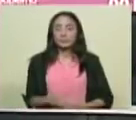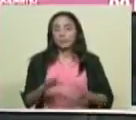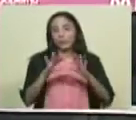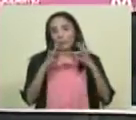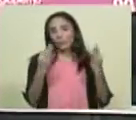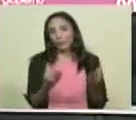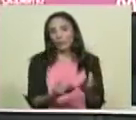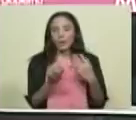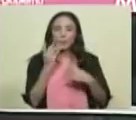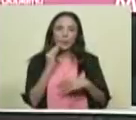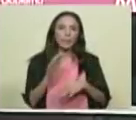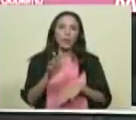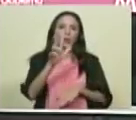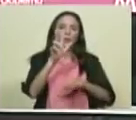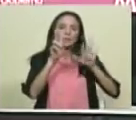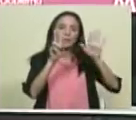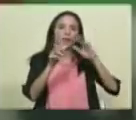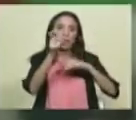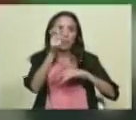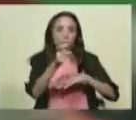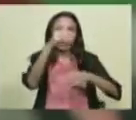de 7 integrantes,